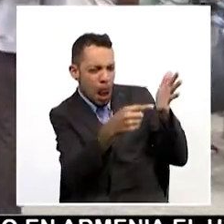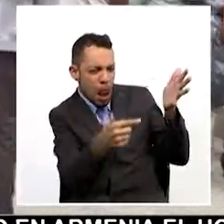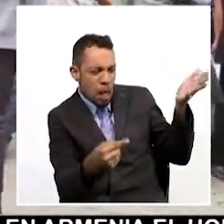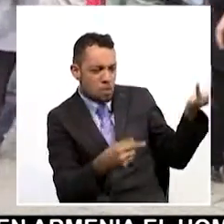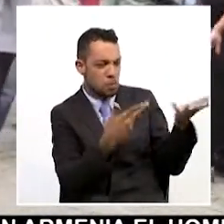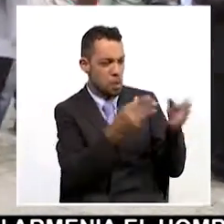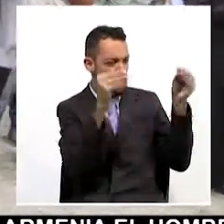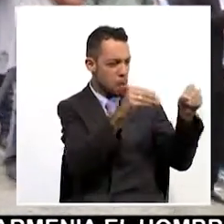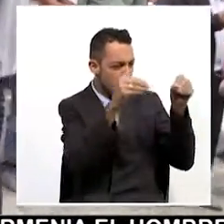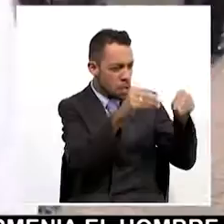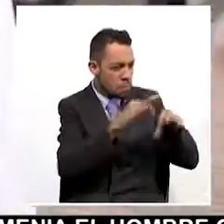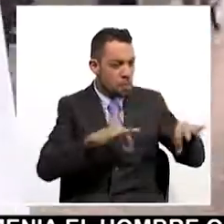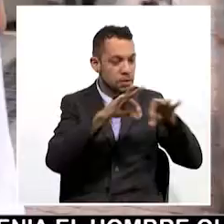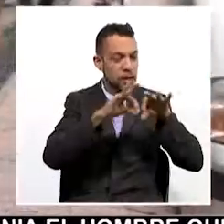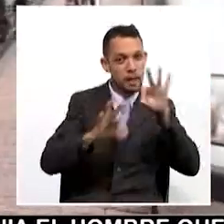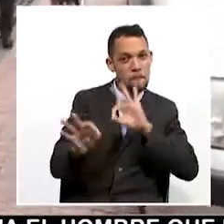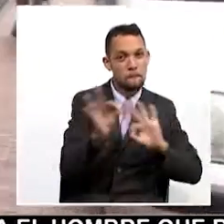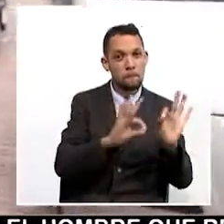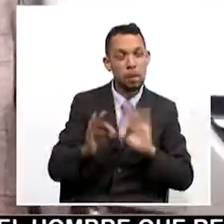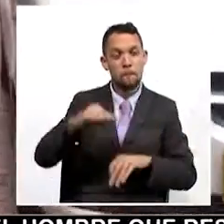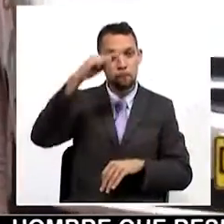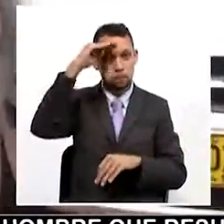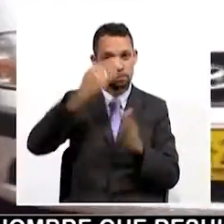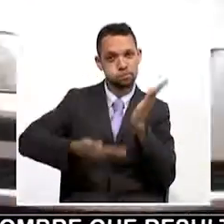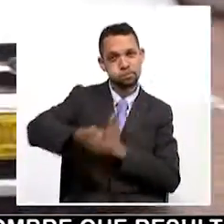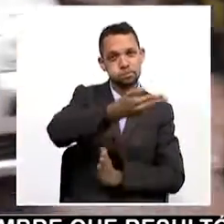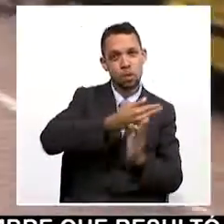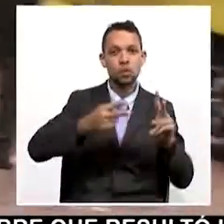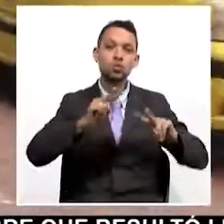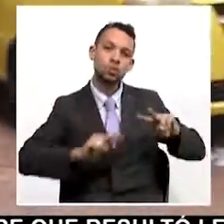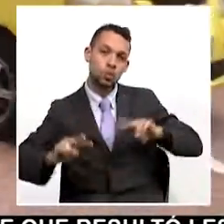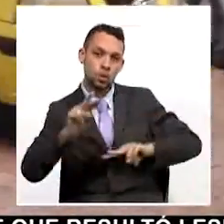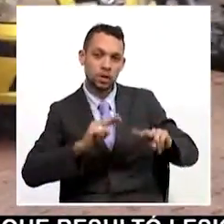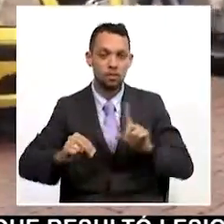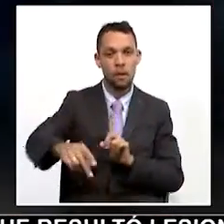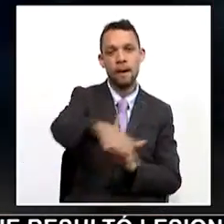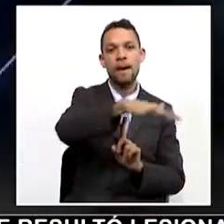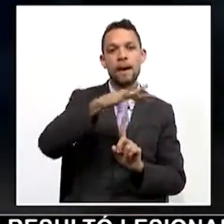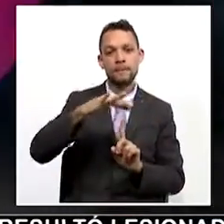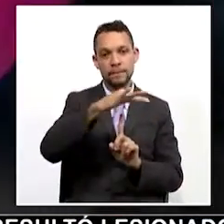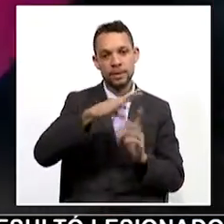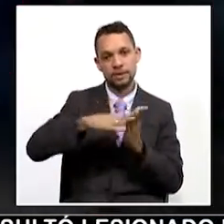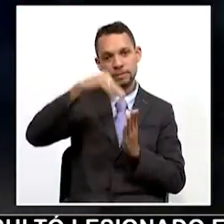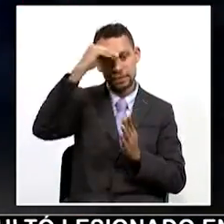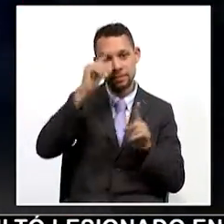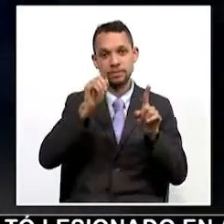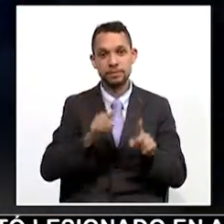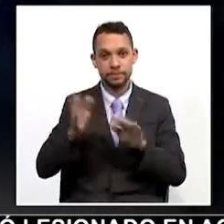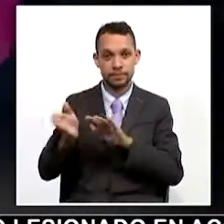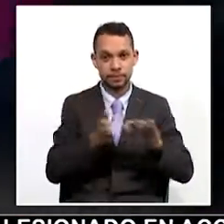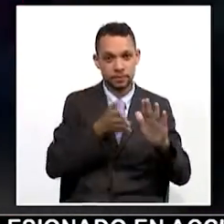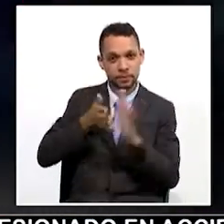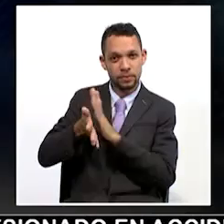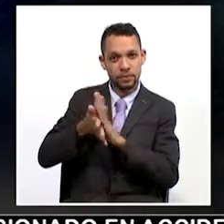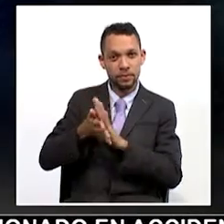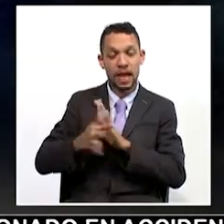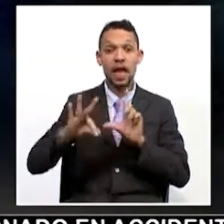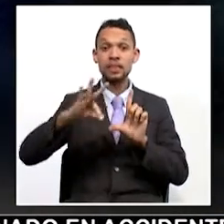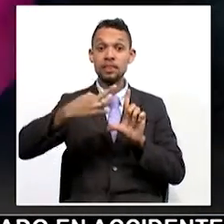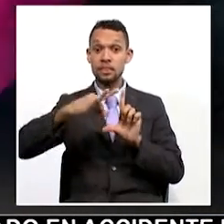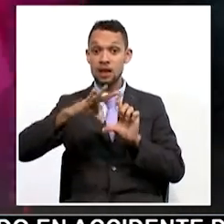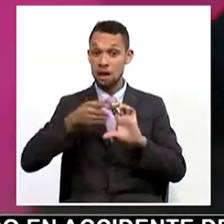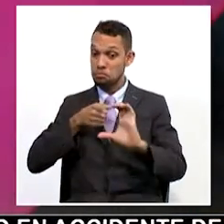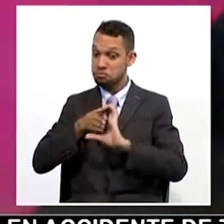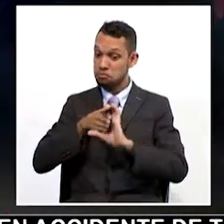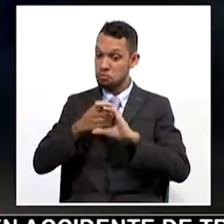antinarcóticos, educación y prevención, policía y convivencia, turismo y policía ambiental. Esta es una excelente noticia. El canal regional Telecafé